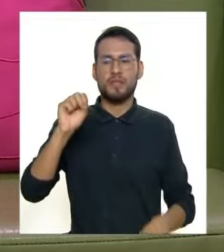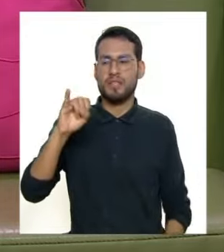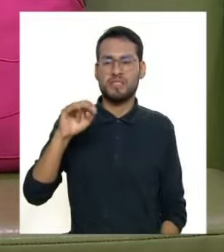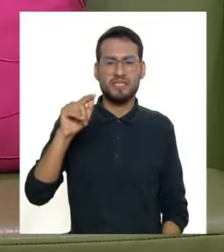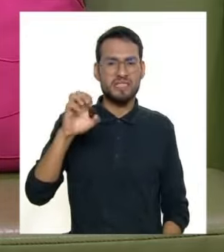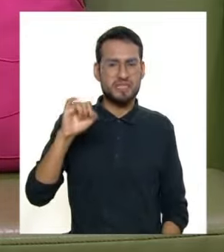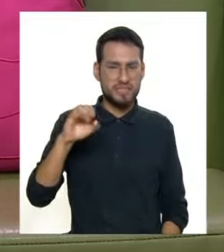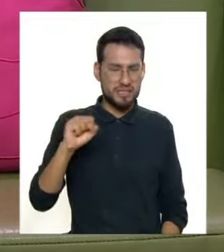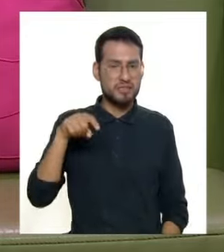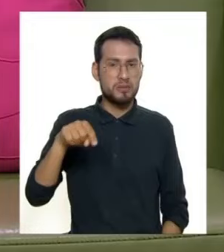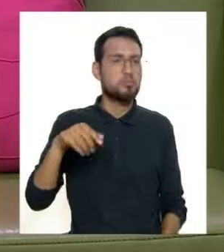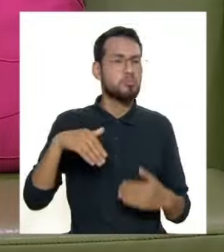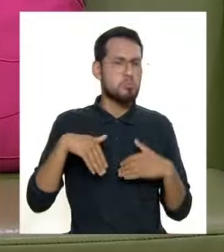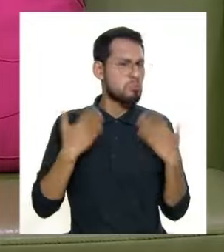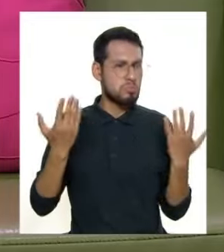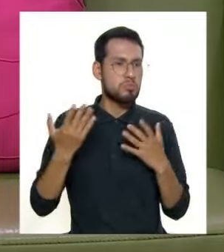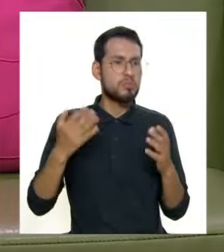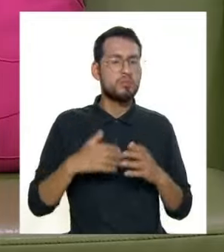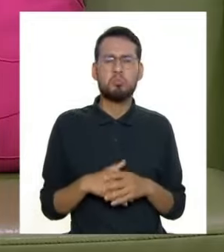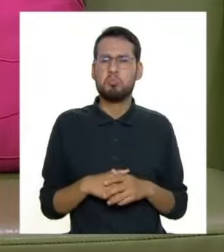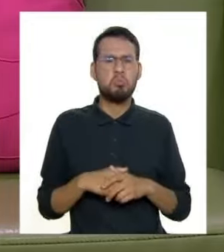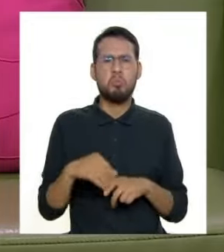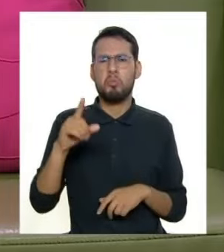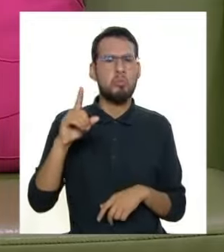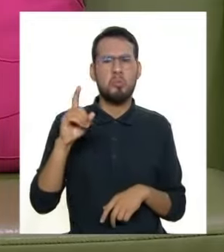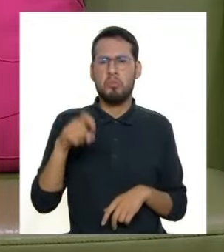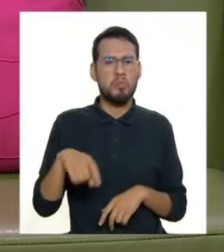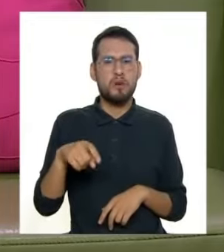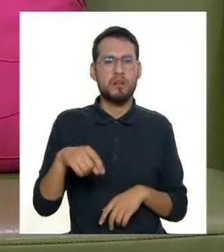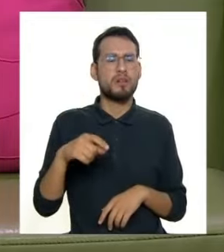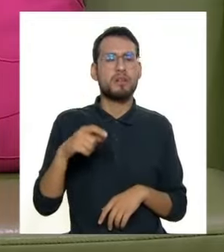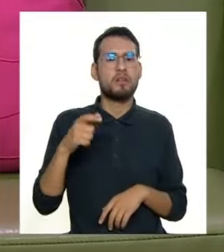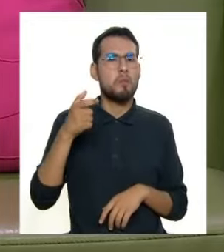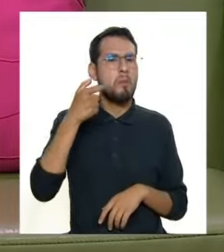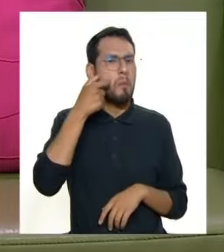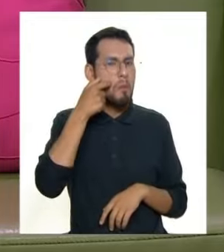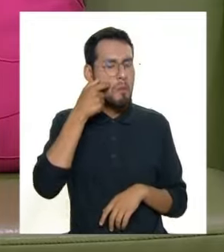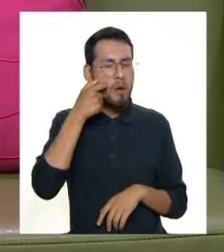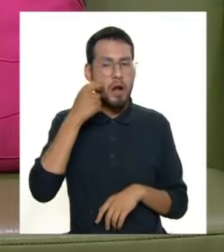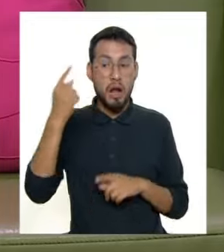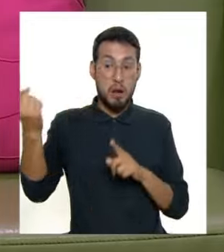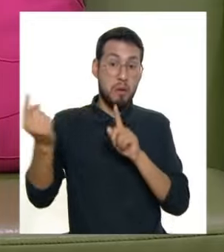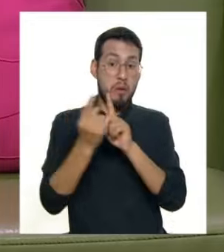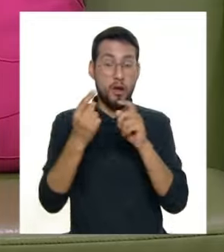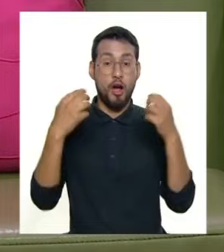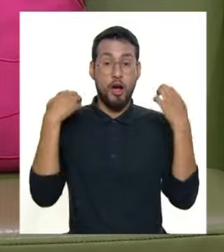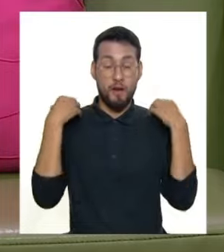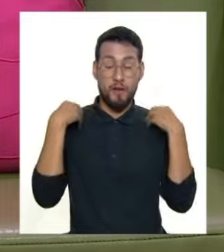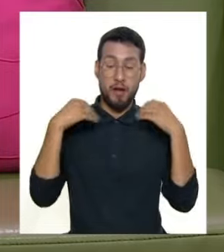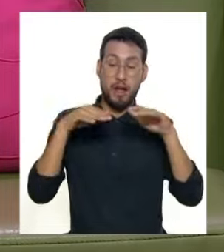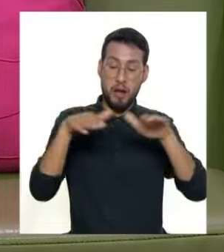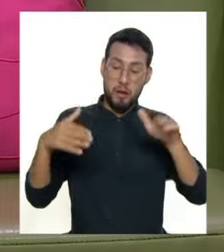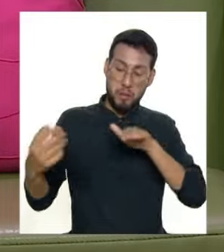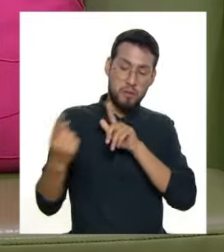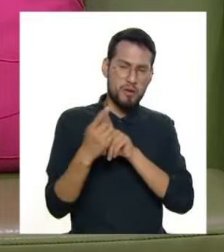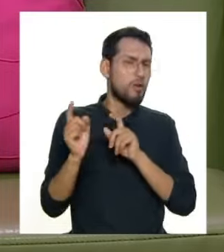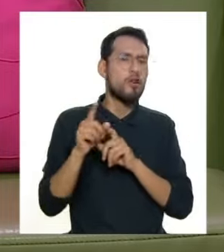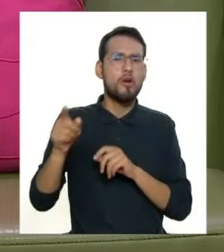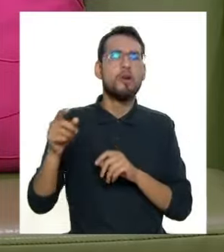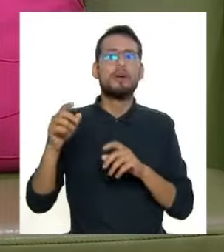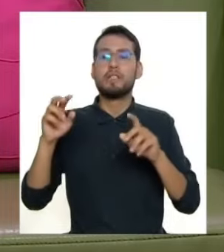Intermediación Digital. Entonces, se hace, no se requiere la presencia en nuestras oficinas, simplemente es el